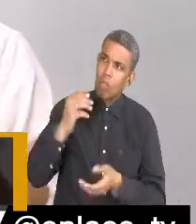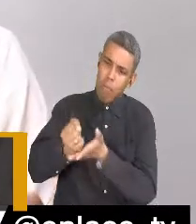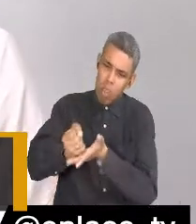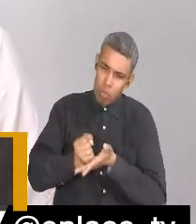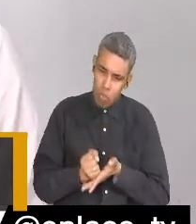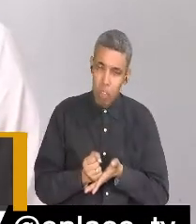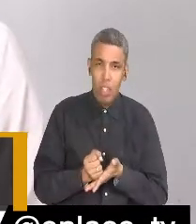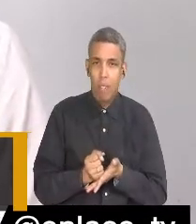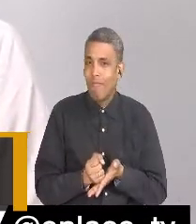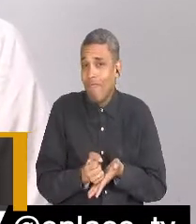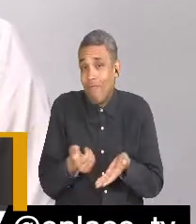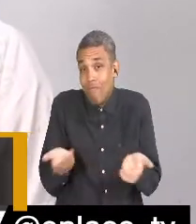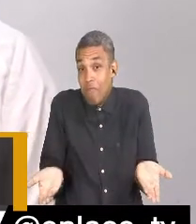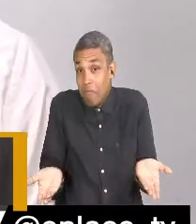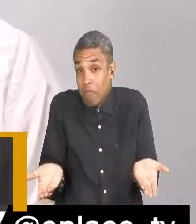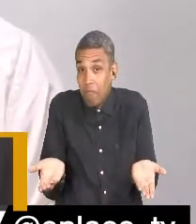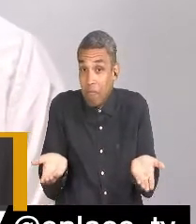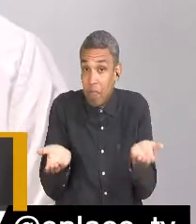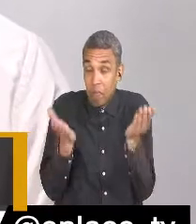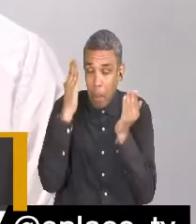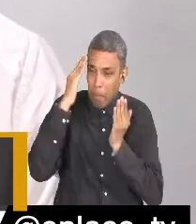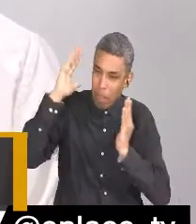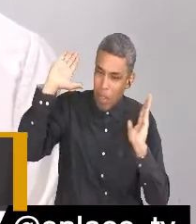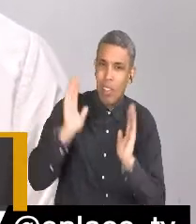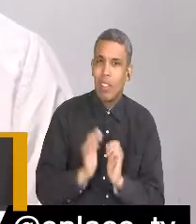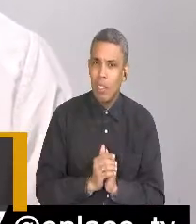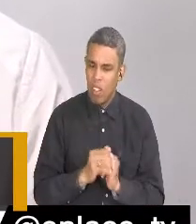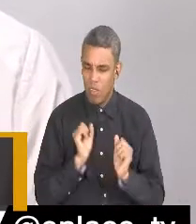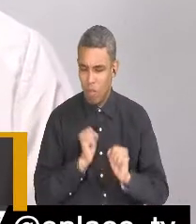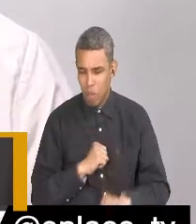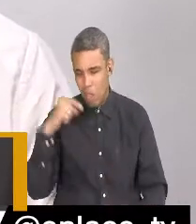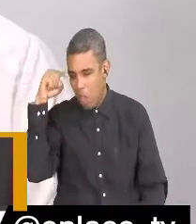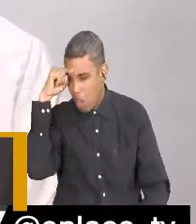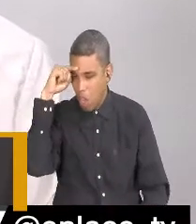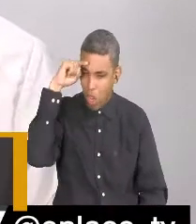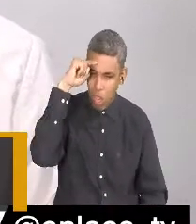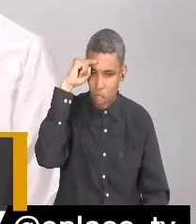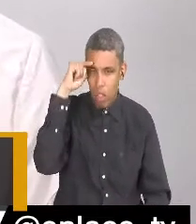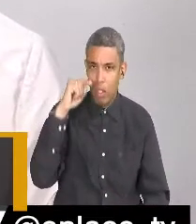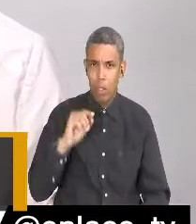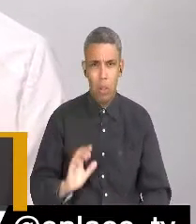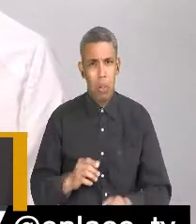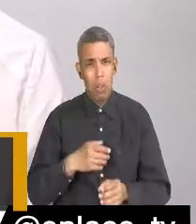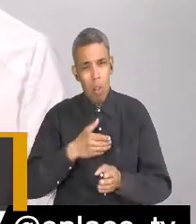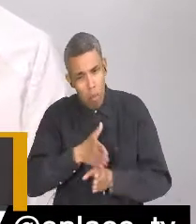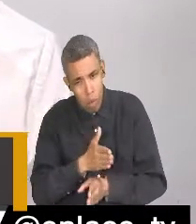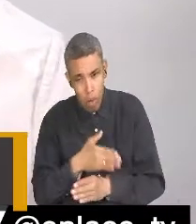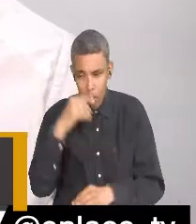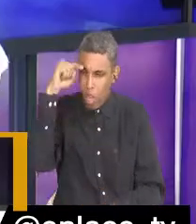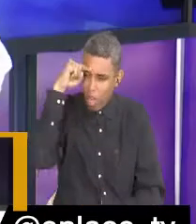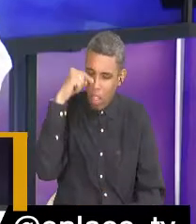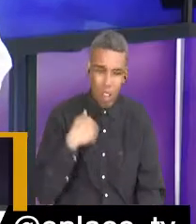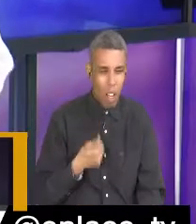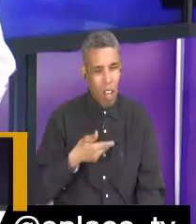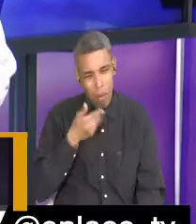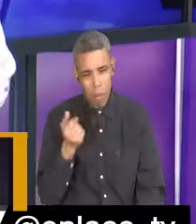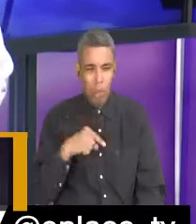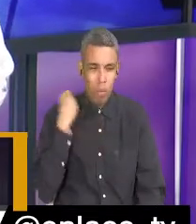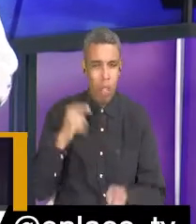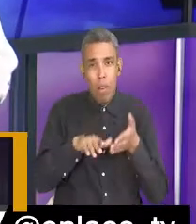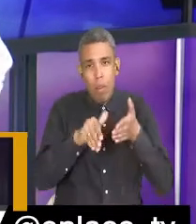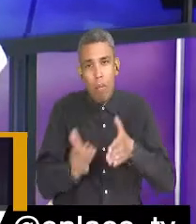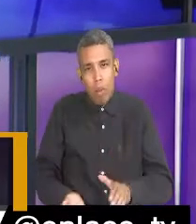las situaciones difíciles, es una oportunidad para crecer, para construir y no para dejarse vencer tan fácilmente a través del suicidio. Fermín, muchísimas